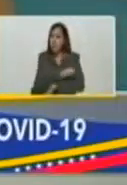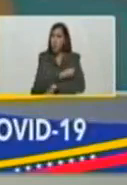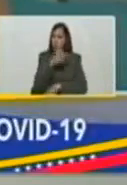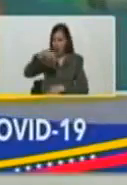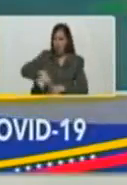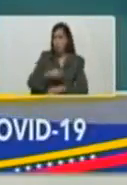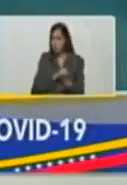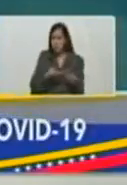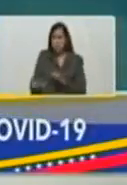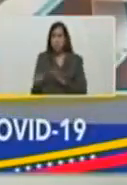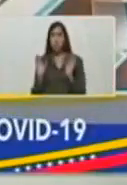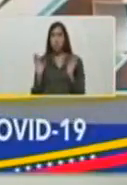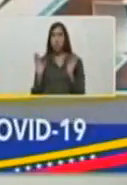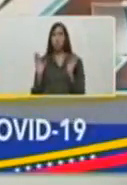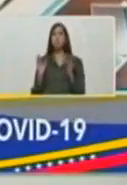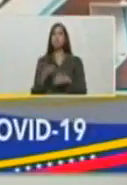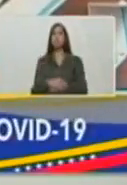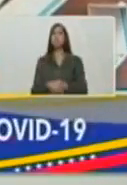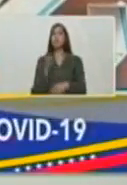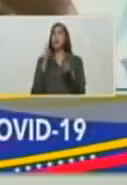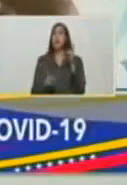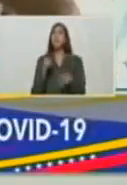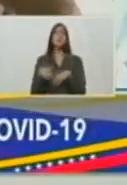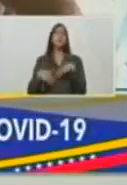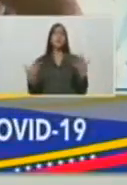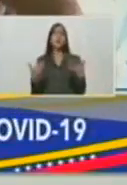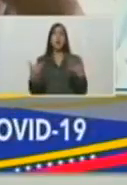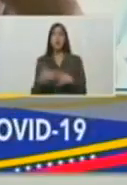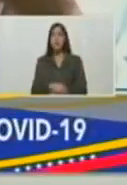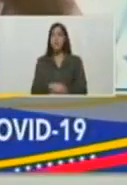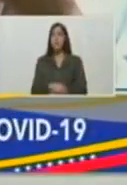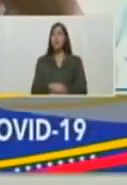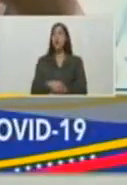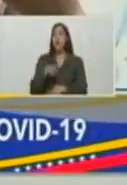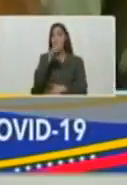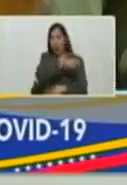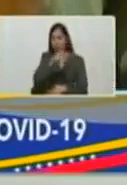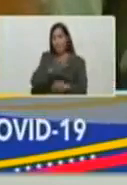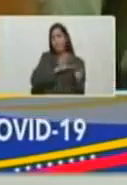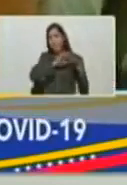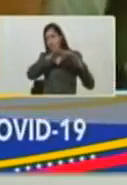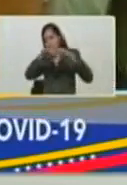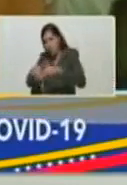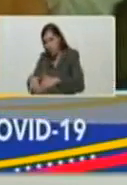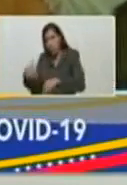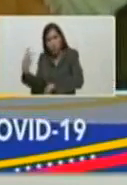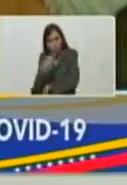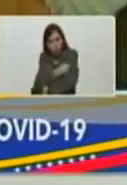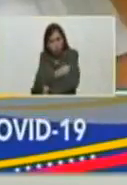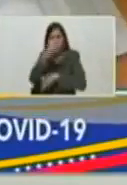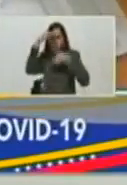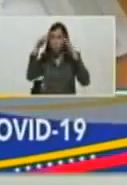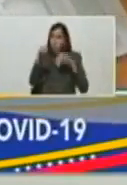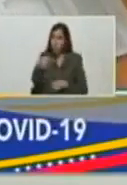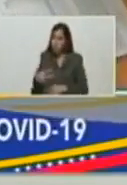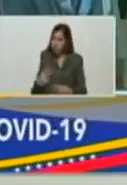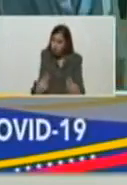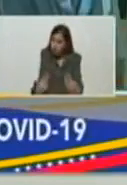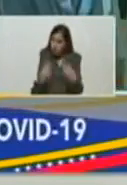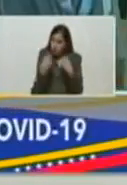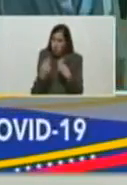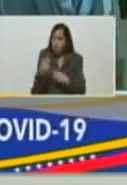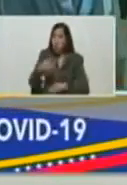Venezuela. Depende de que se vaya a vacunar usted, compatriota que me escucha. Usted,